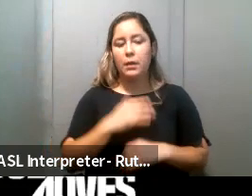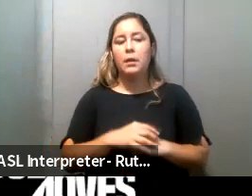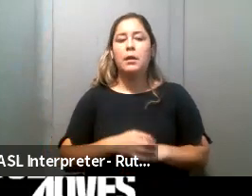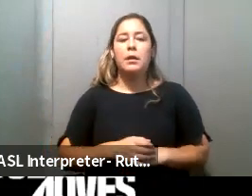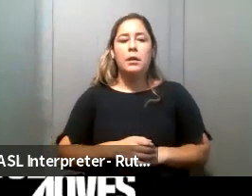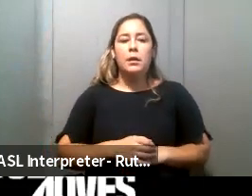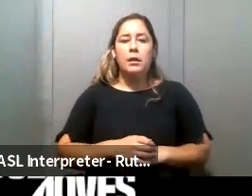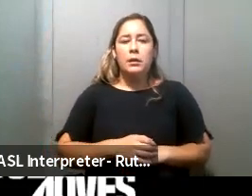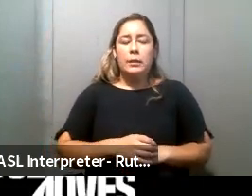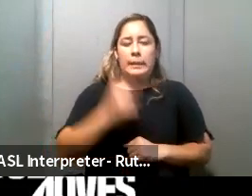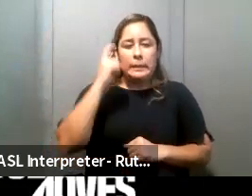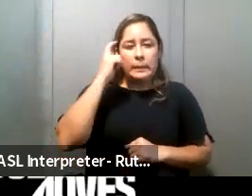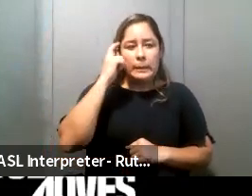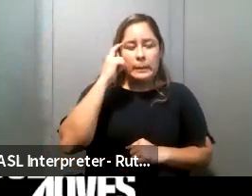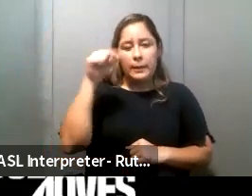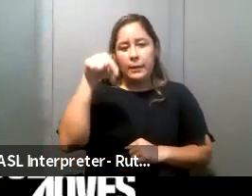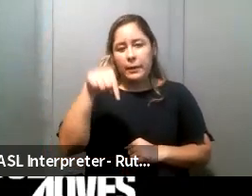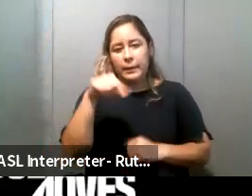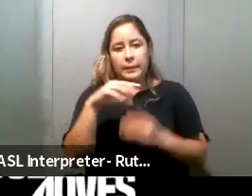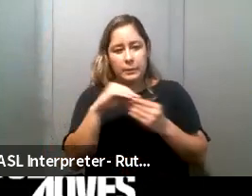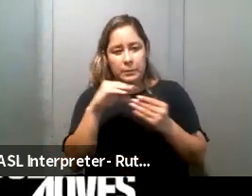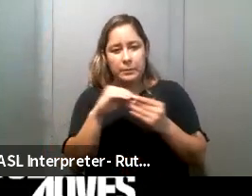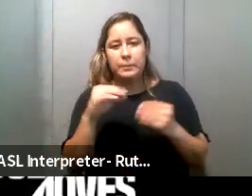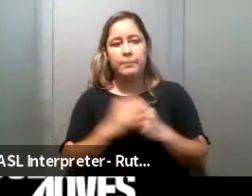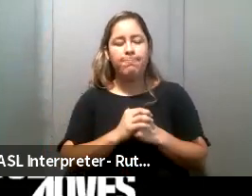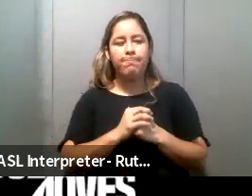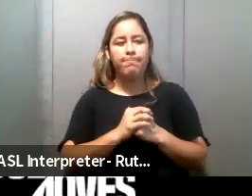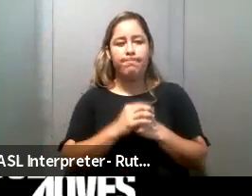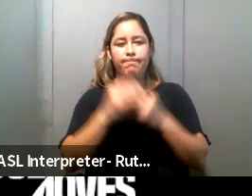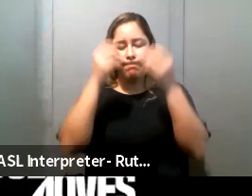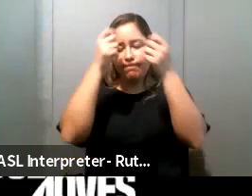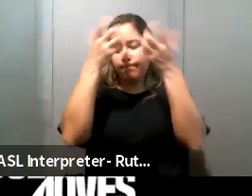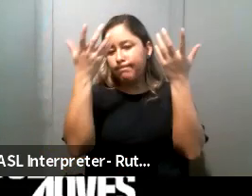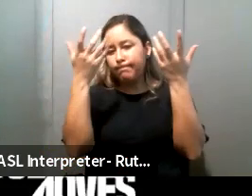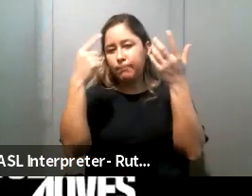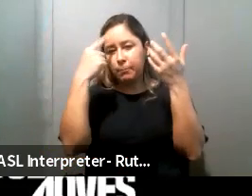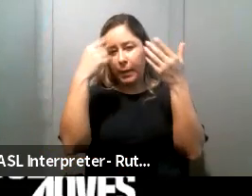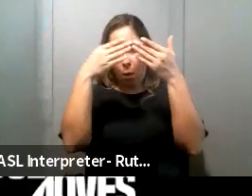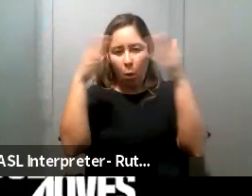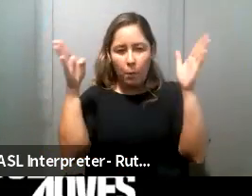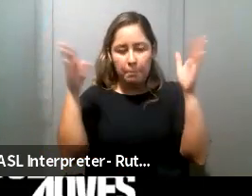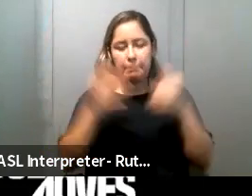cuenta del espacio que ocupan, hagan un espacio, tomen un espacio.